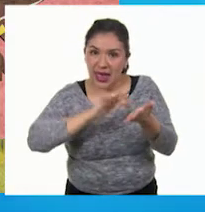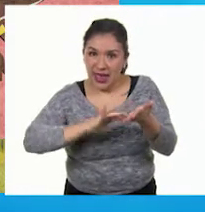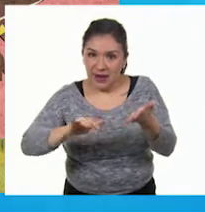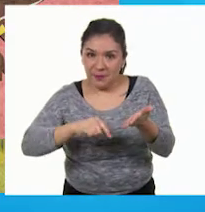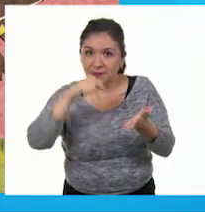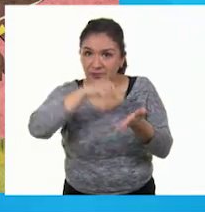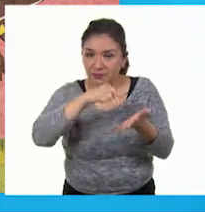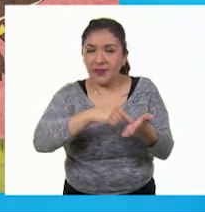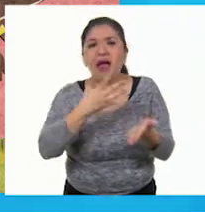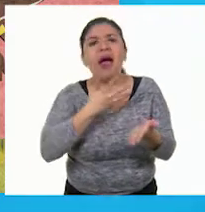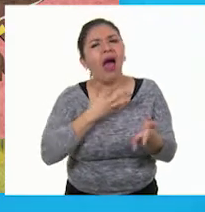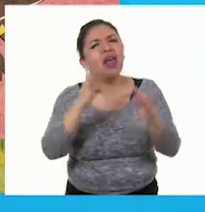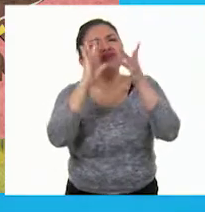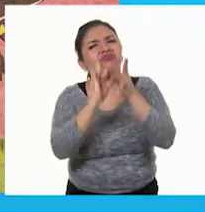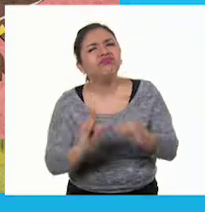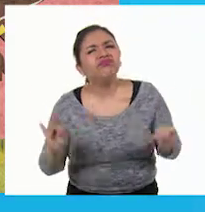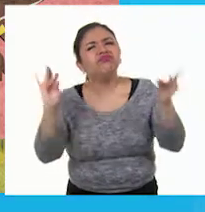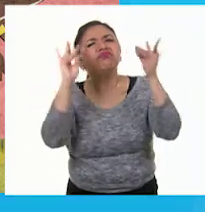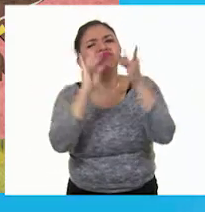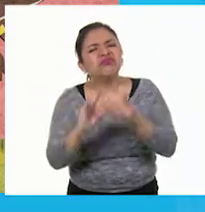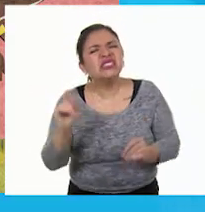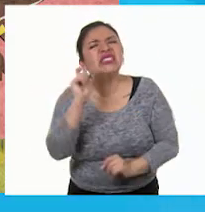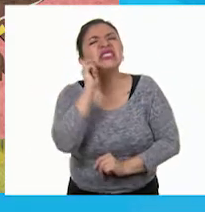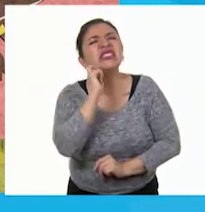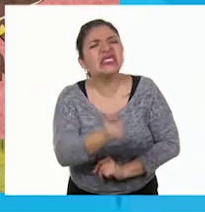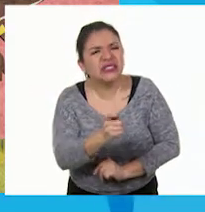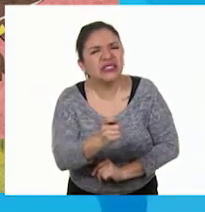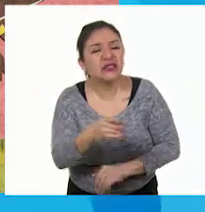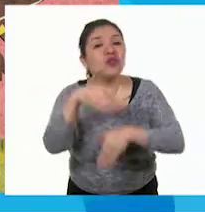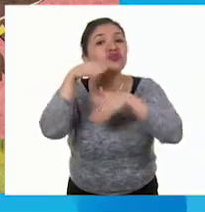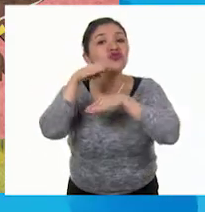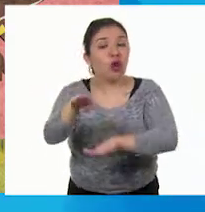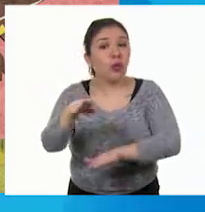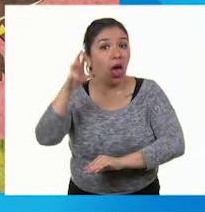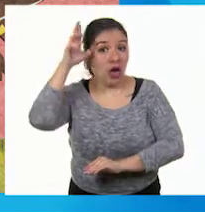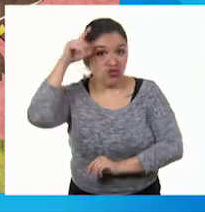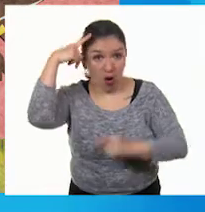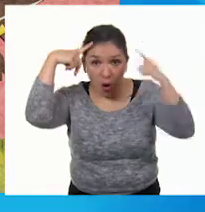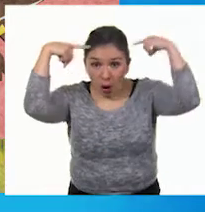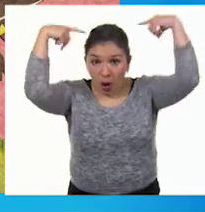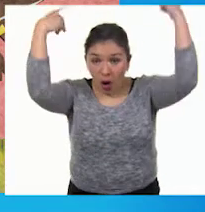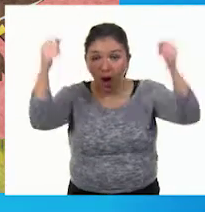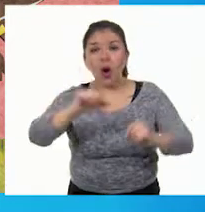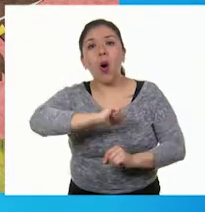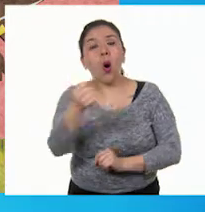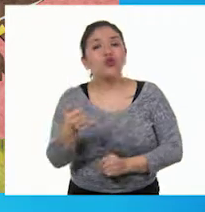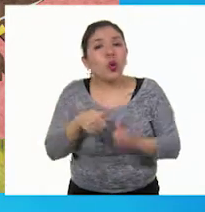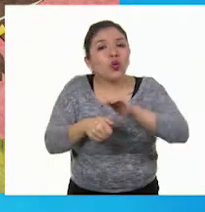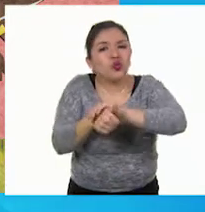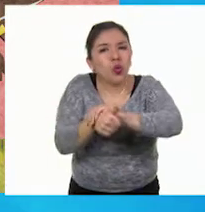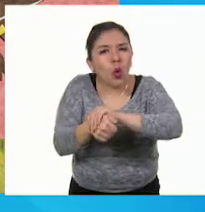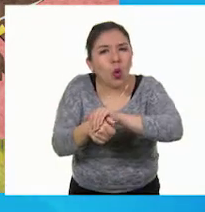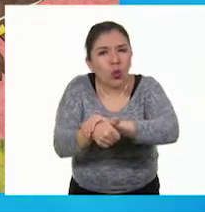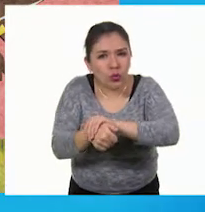donde nos va a contar algo acerca de una liebre y una tortuga. Muy